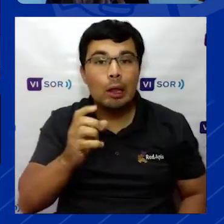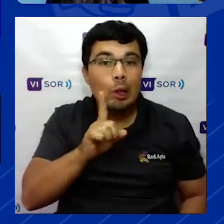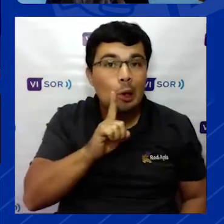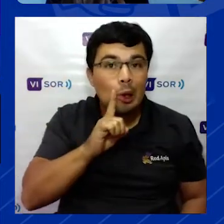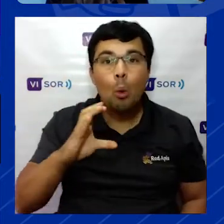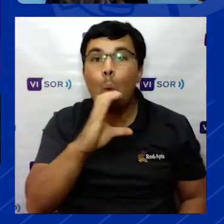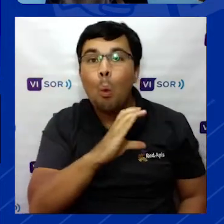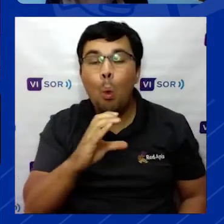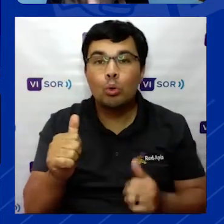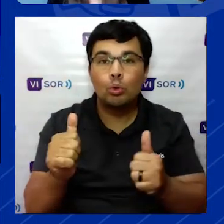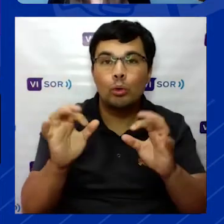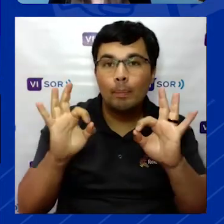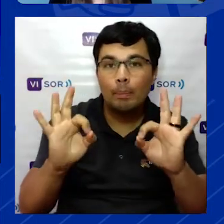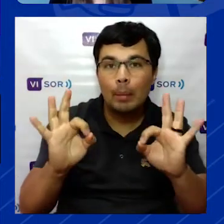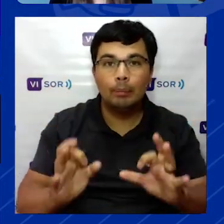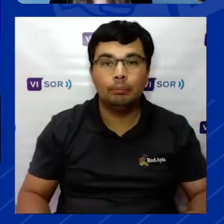curso.